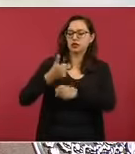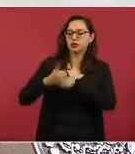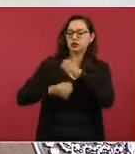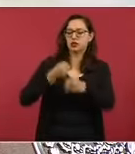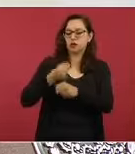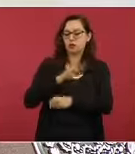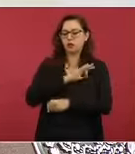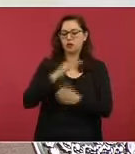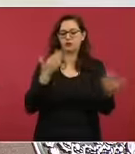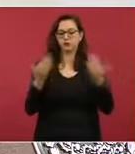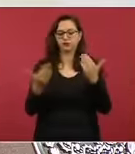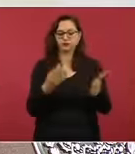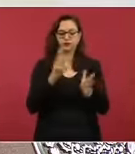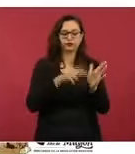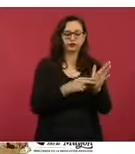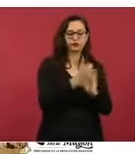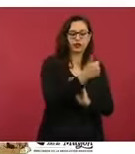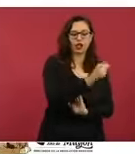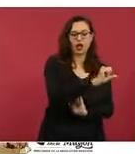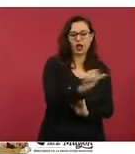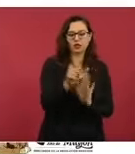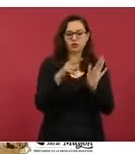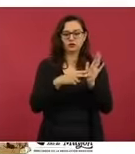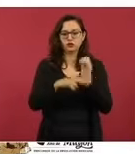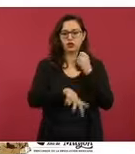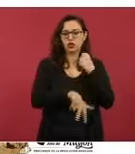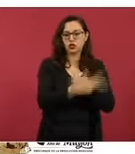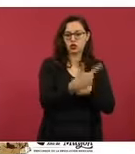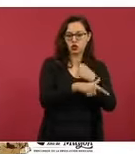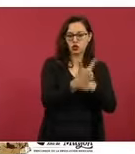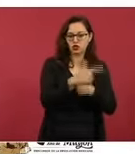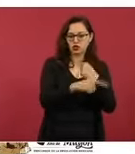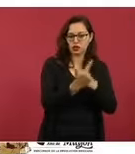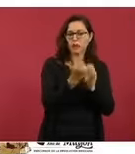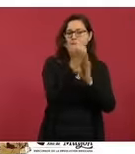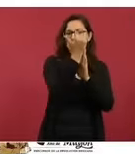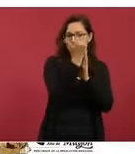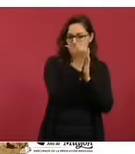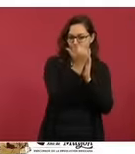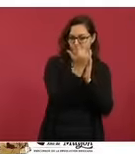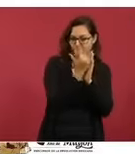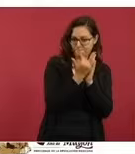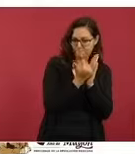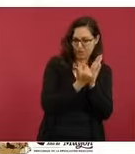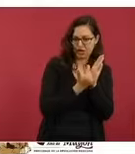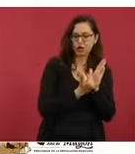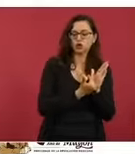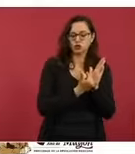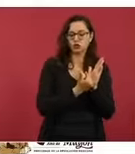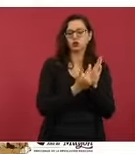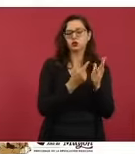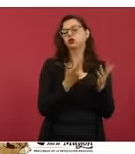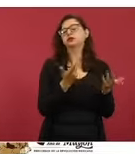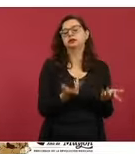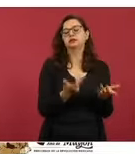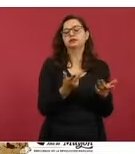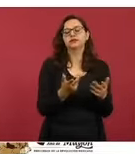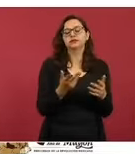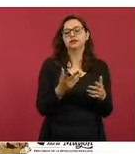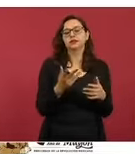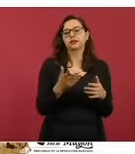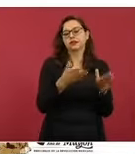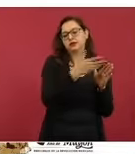sexenio 2006-2012 tuvo una ligera baja al final del sexenio, sobre todo la segunda